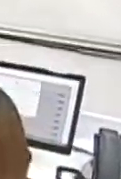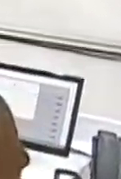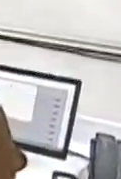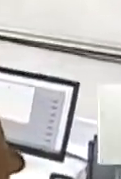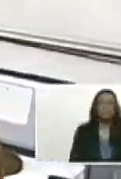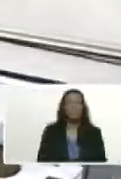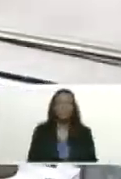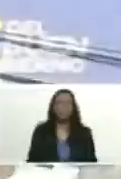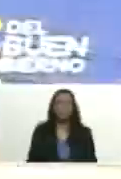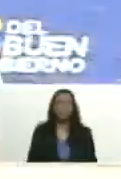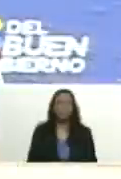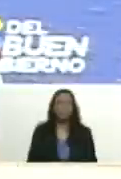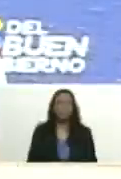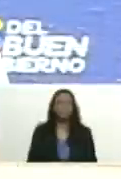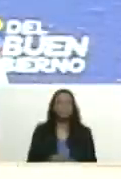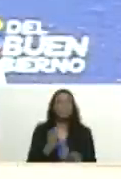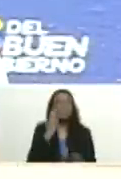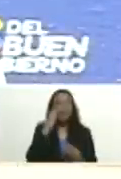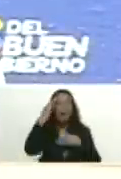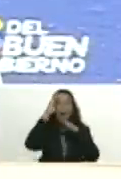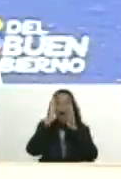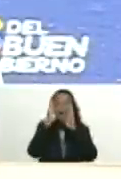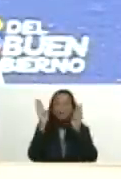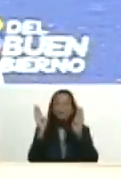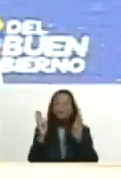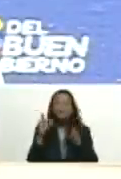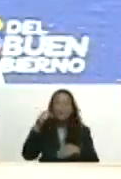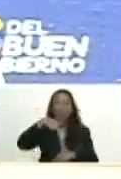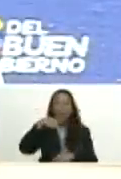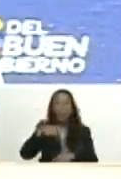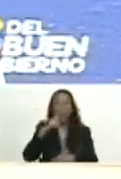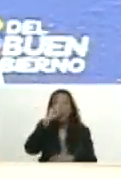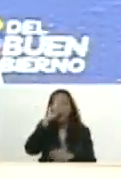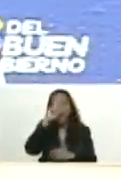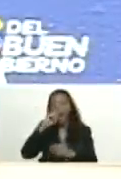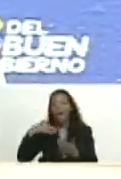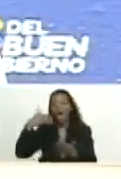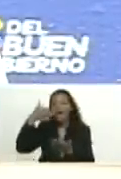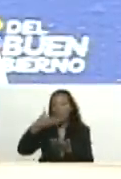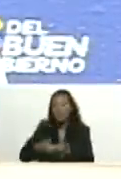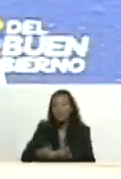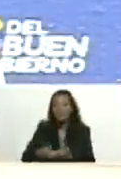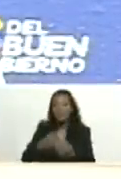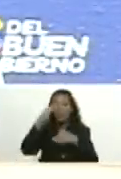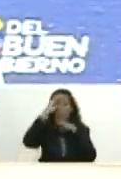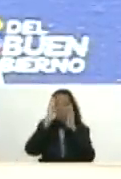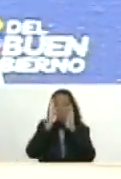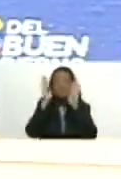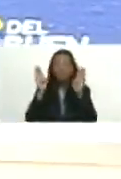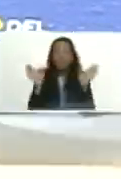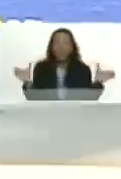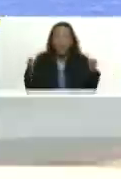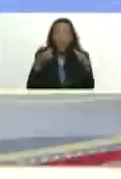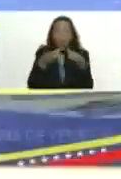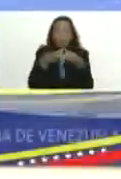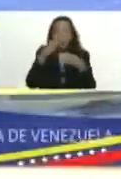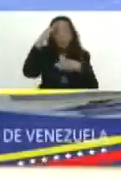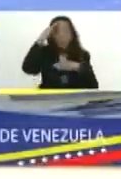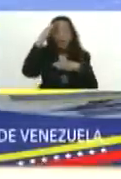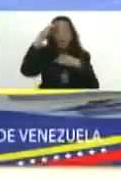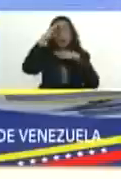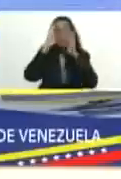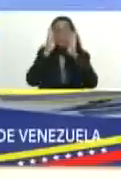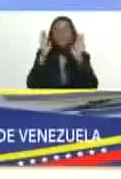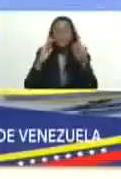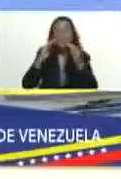democracia directa, para la atención de nuestro pueblo. Un año ha pasado exactamente en que nosotros dimos